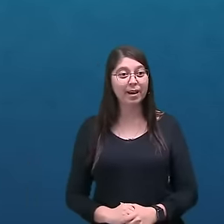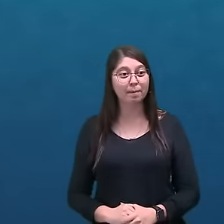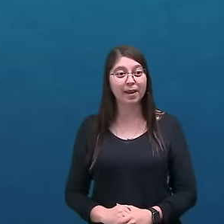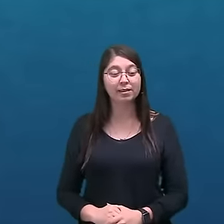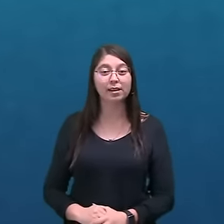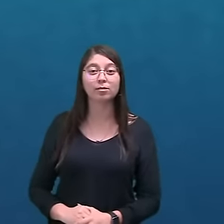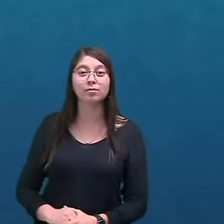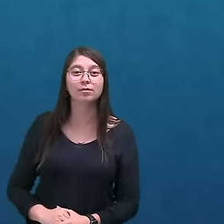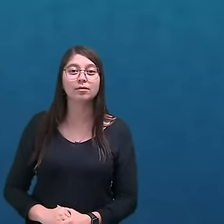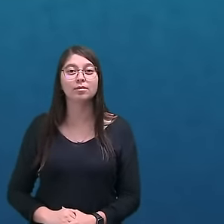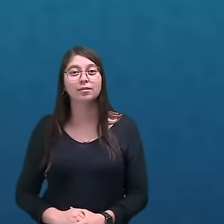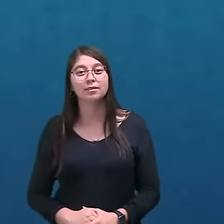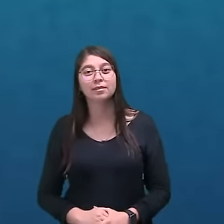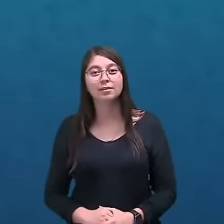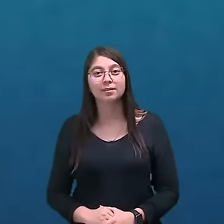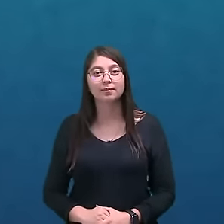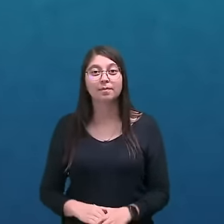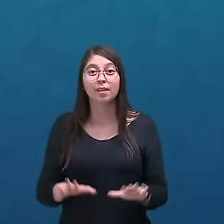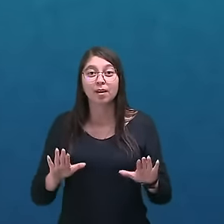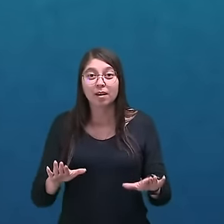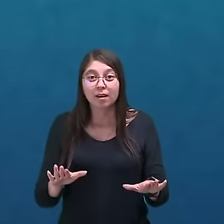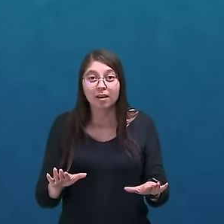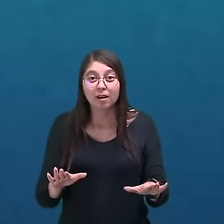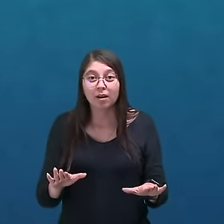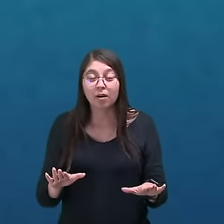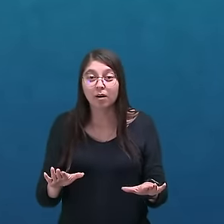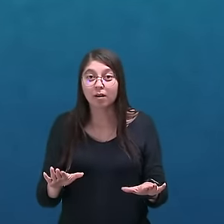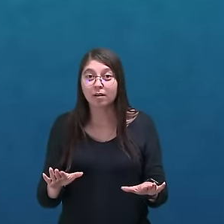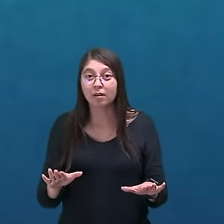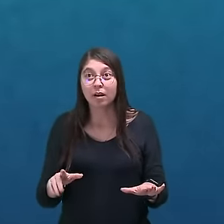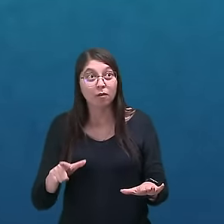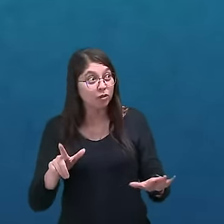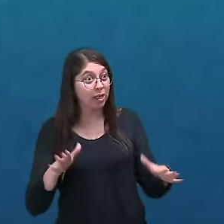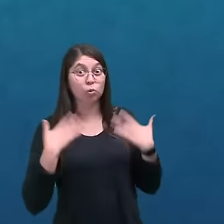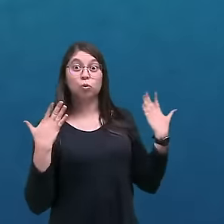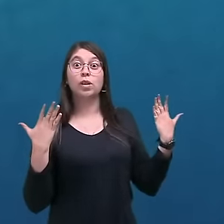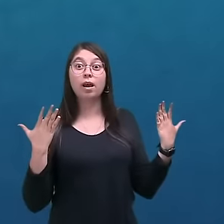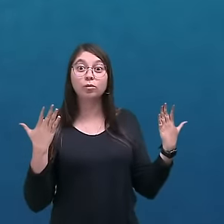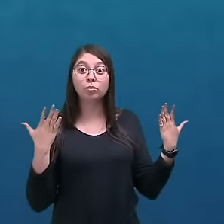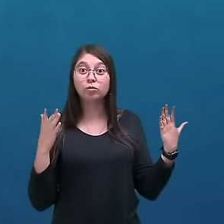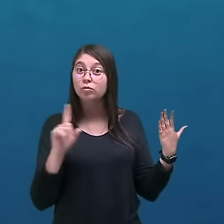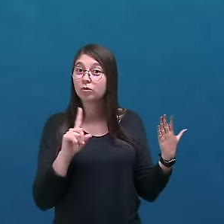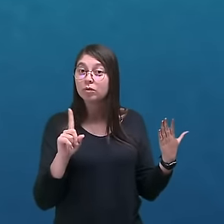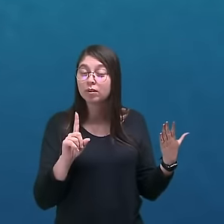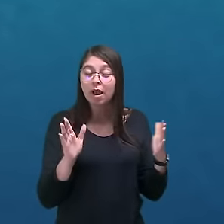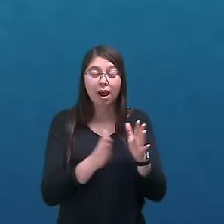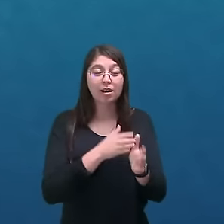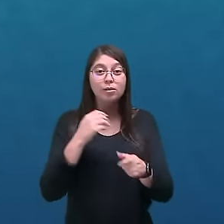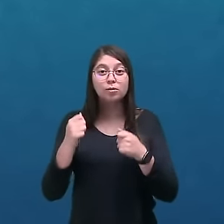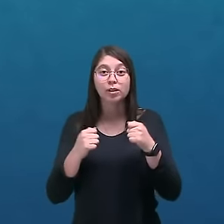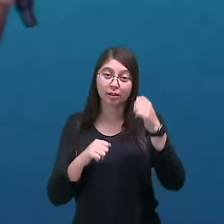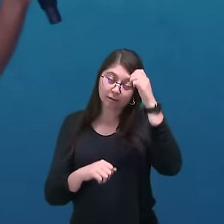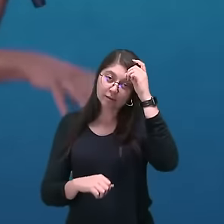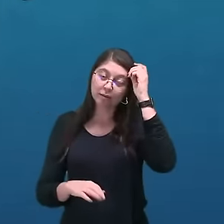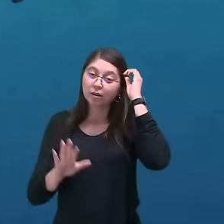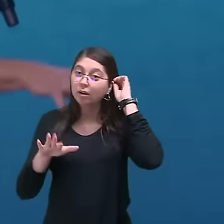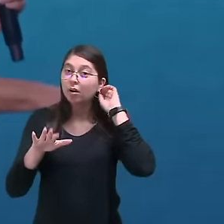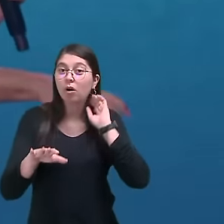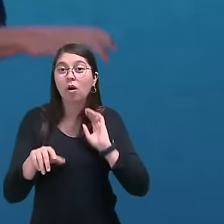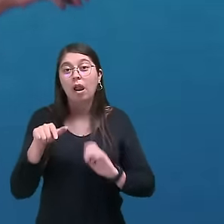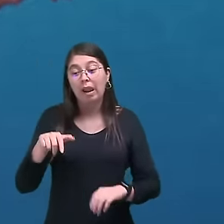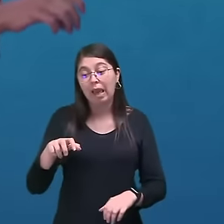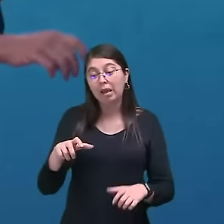No, hasta los anjos ficaron asustados. Aleluya. Egipto